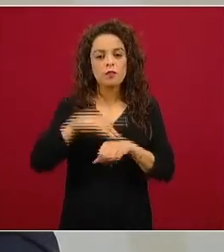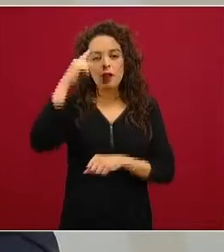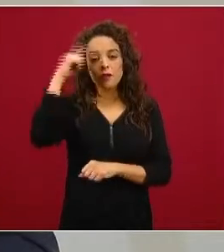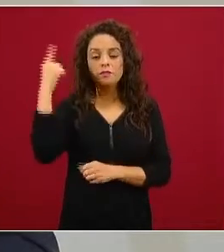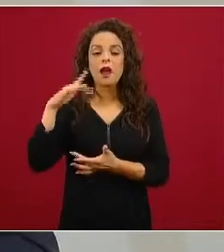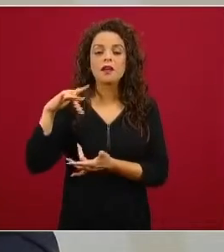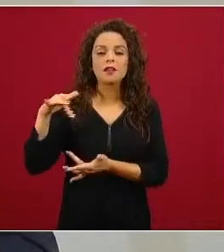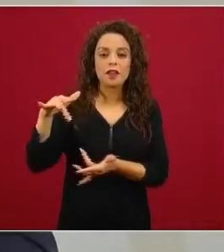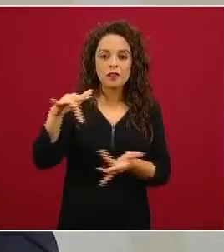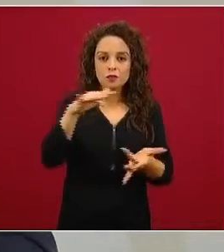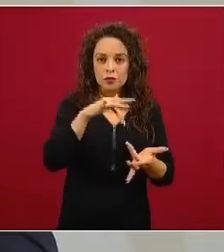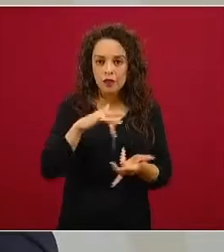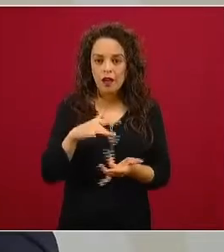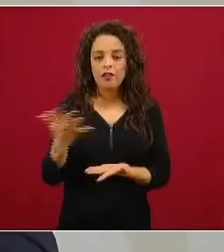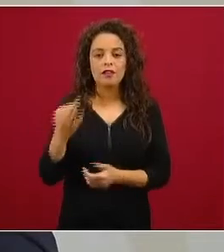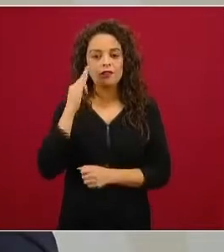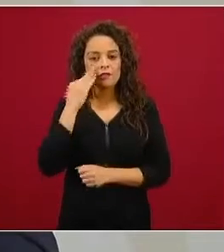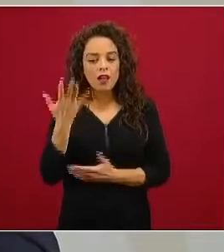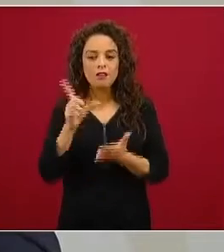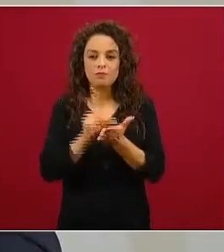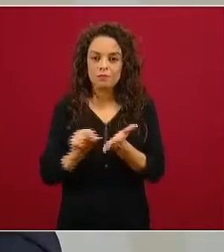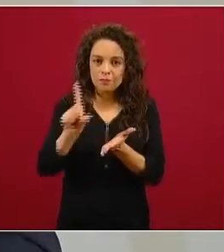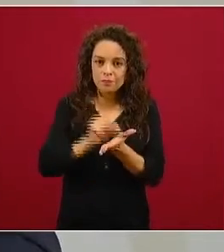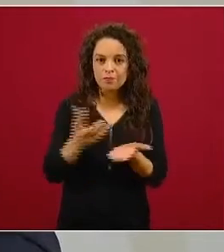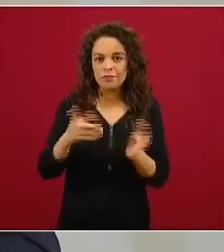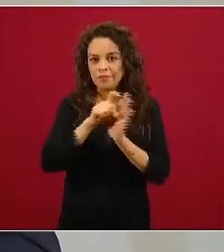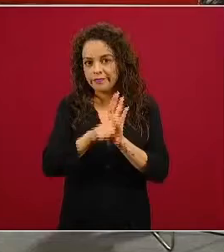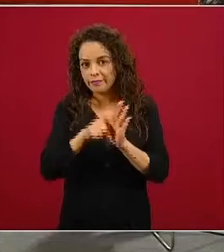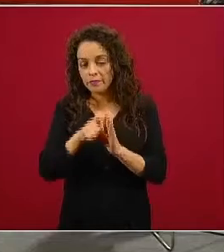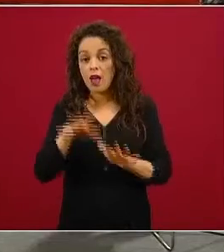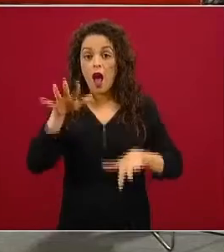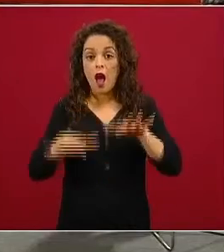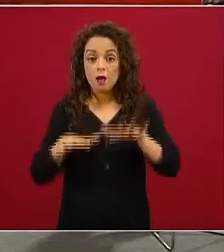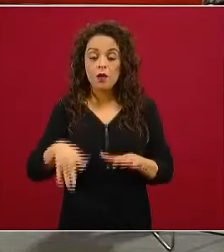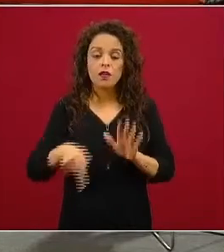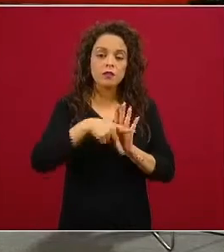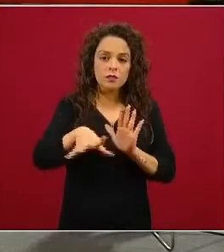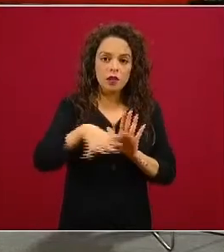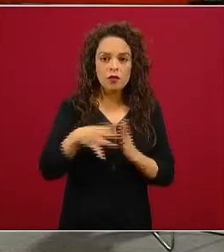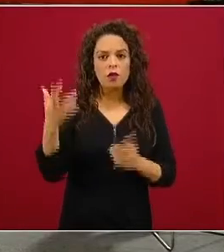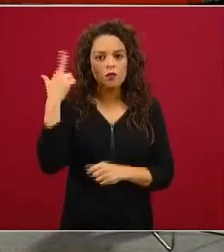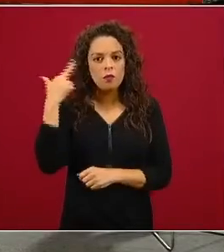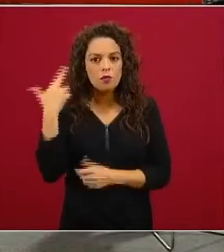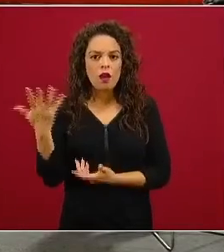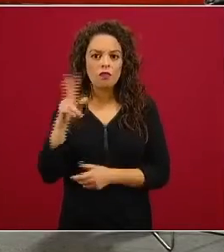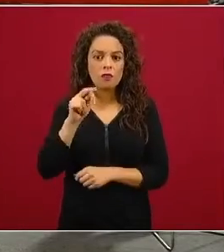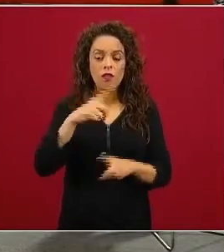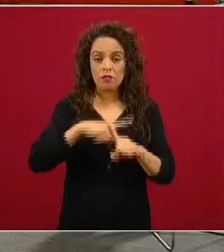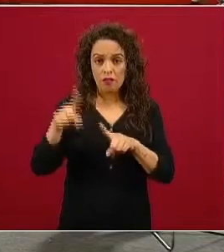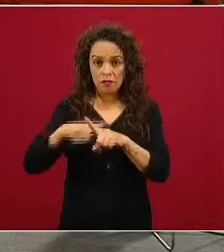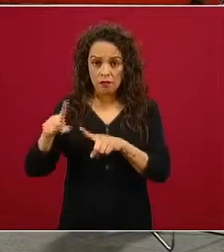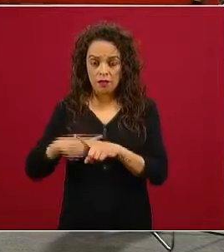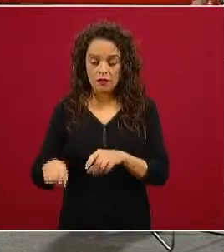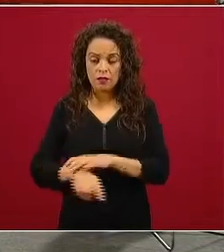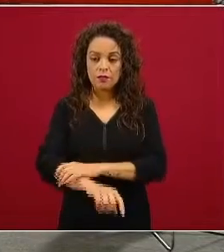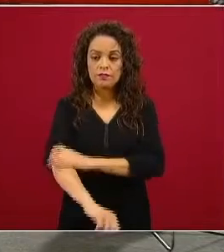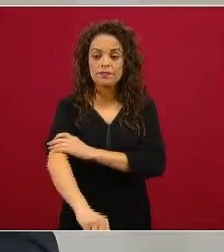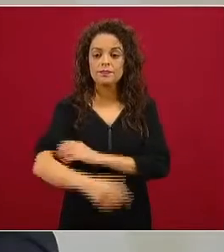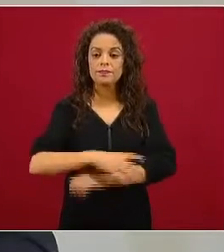se está pasando en varios lugares, además en México también, o sea, hay una multiplicación de